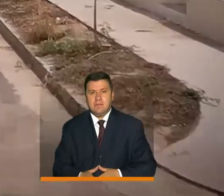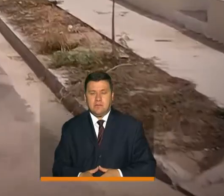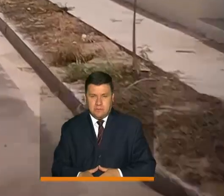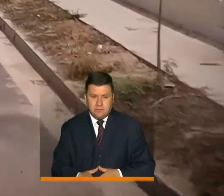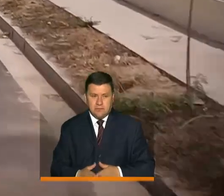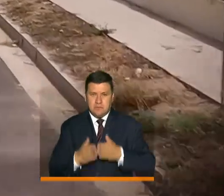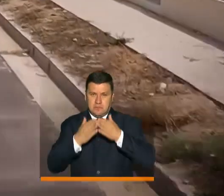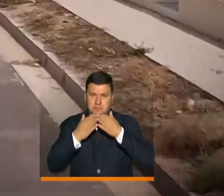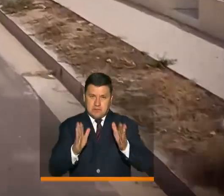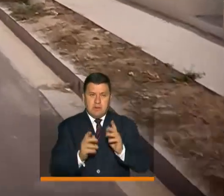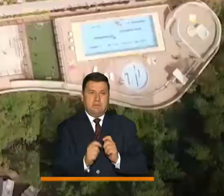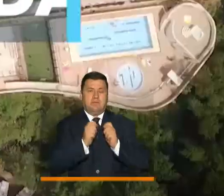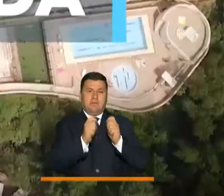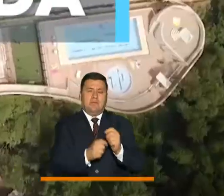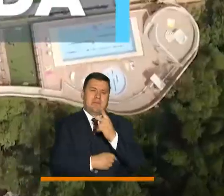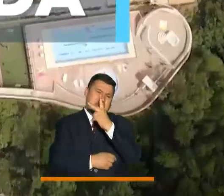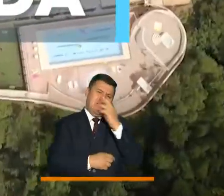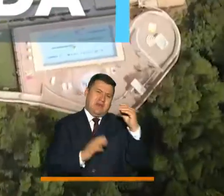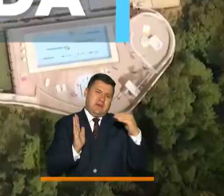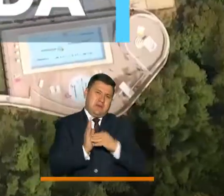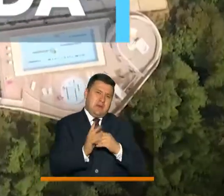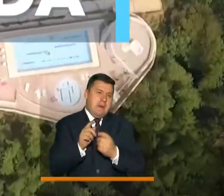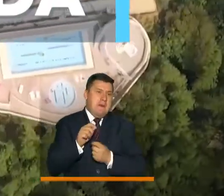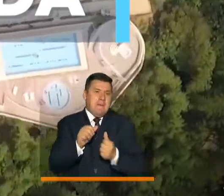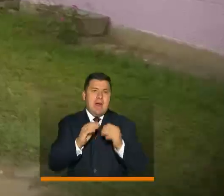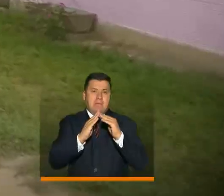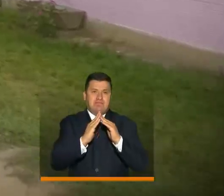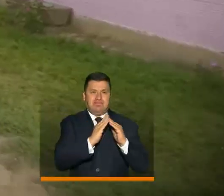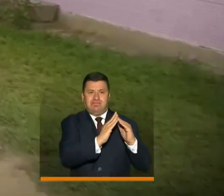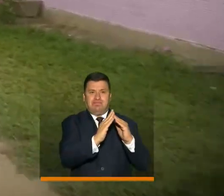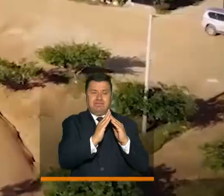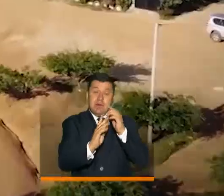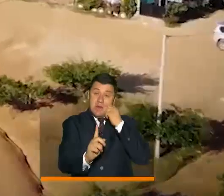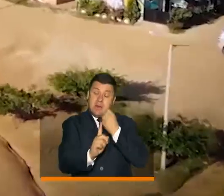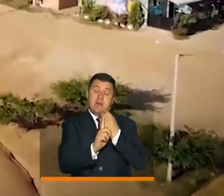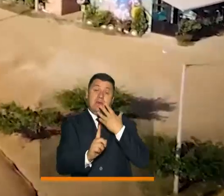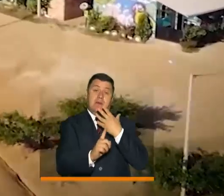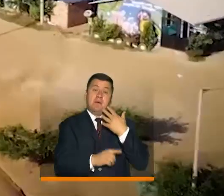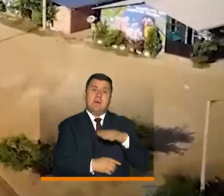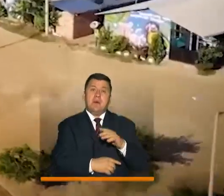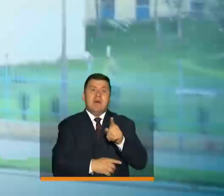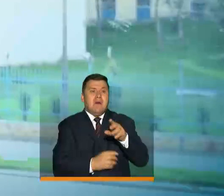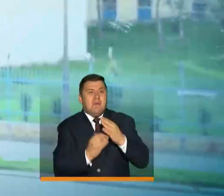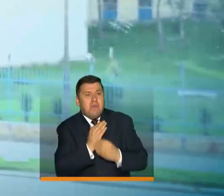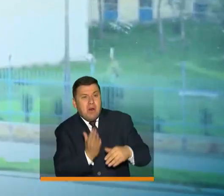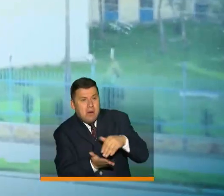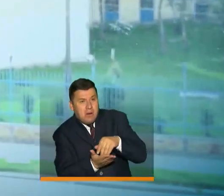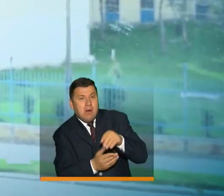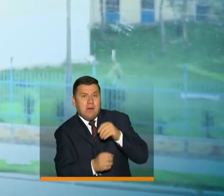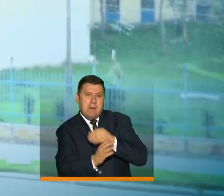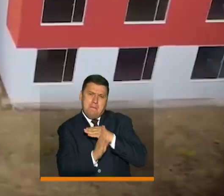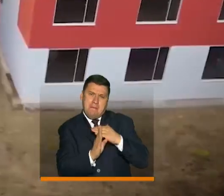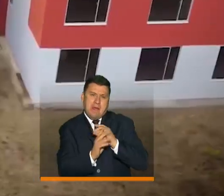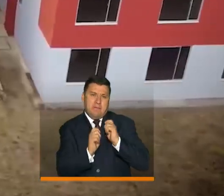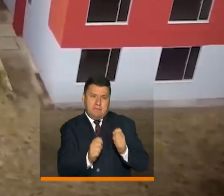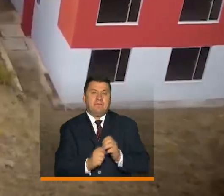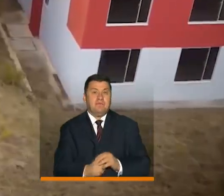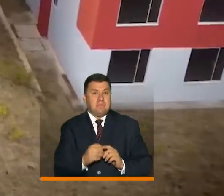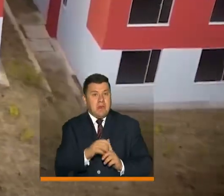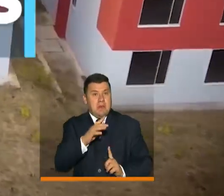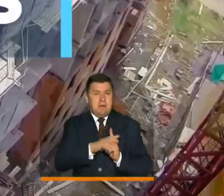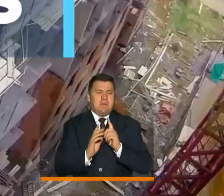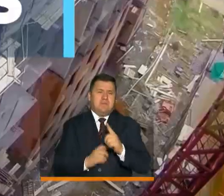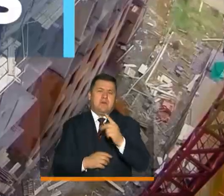Se habilitará el otorgamiento de 200.000 subsidios de vivienda que impactará en los menos favorecidos y en la clase media, lo que